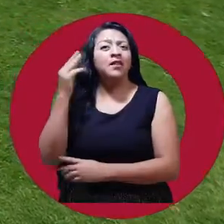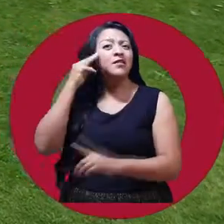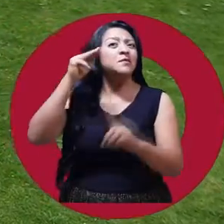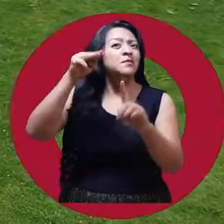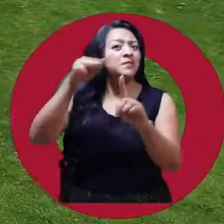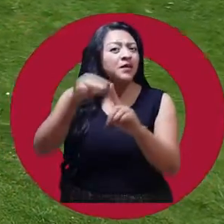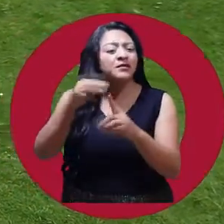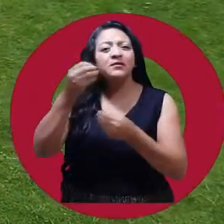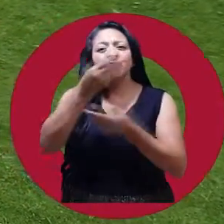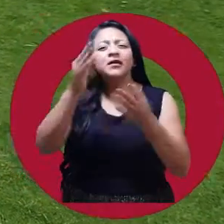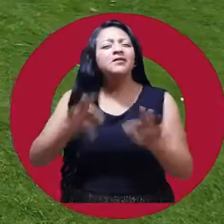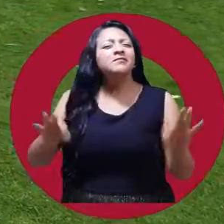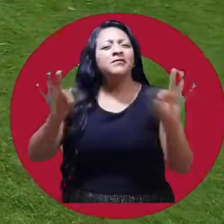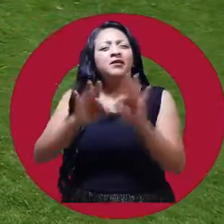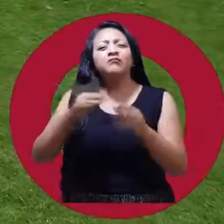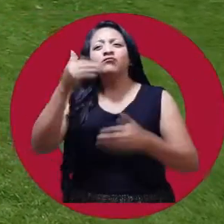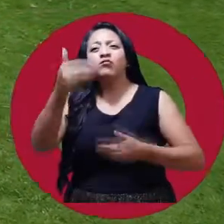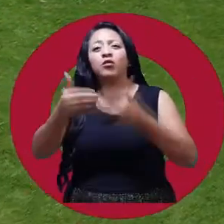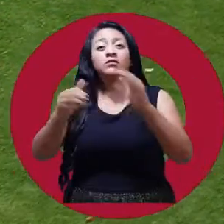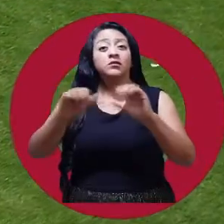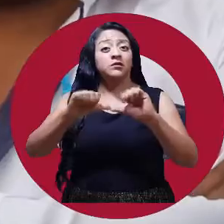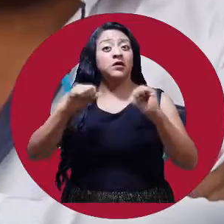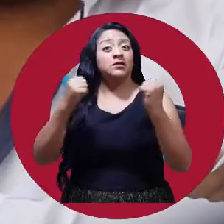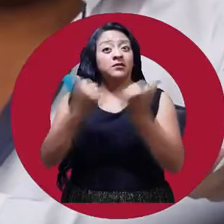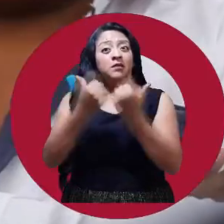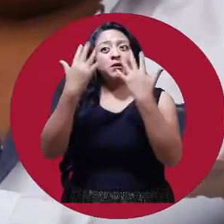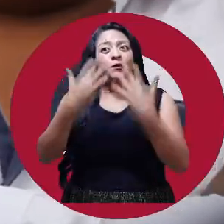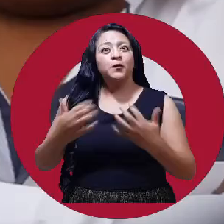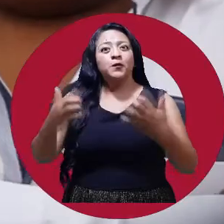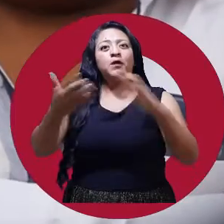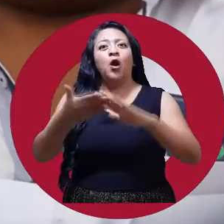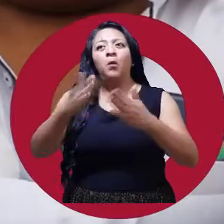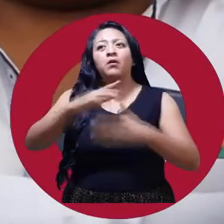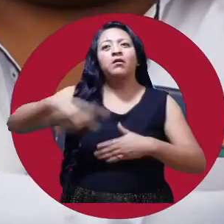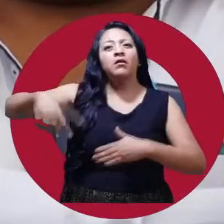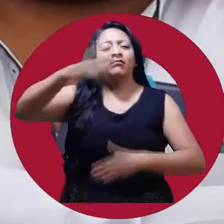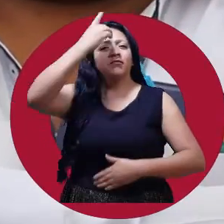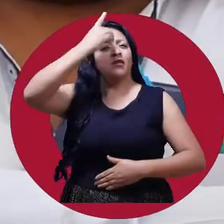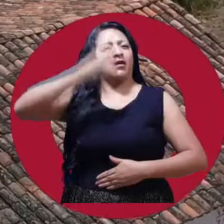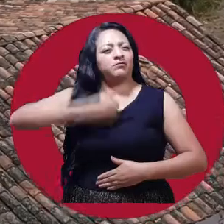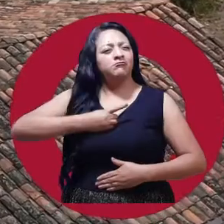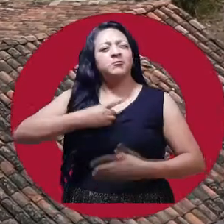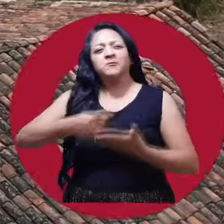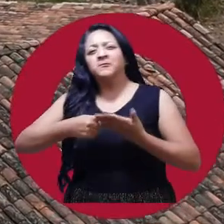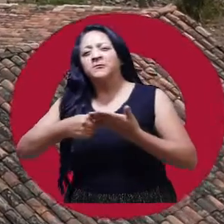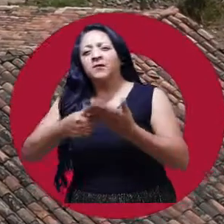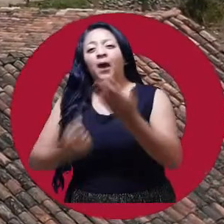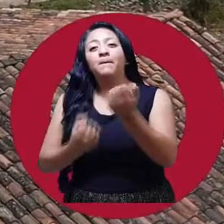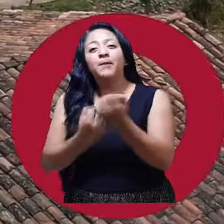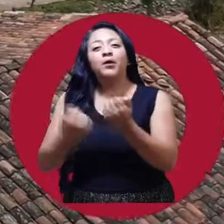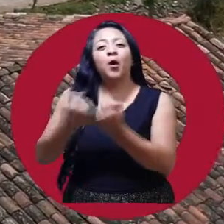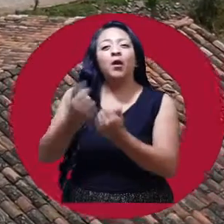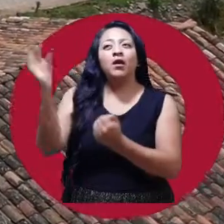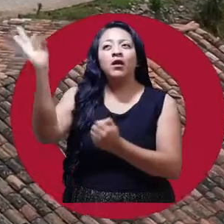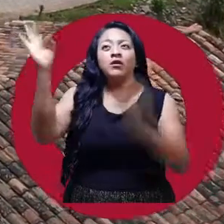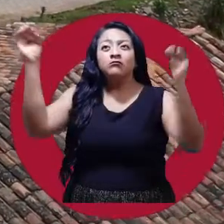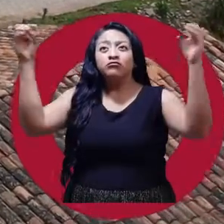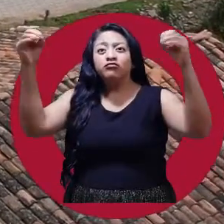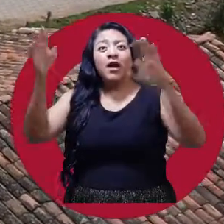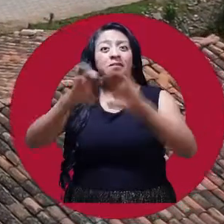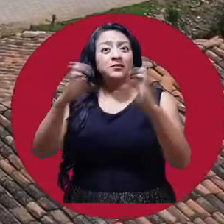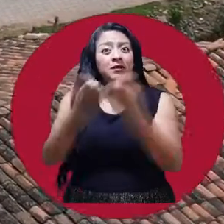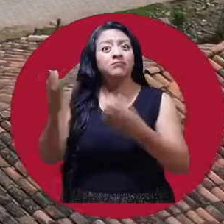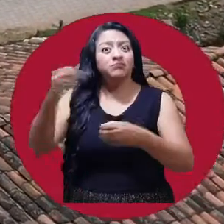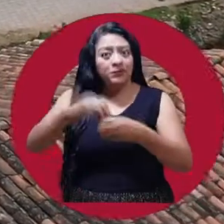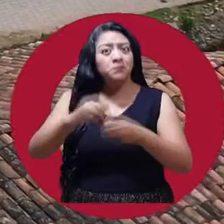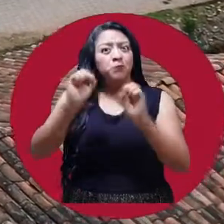respecto al proceso a seguir para que una comunidad en asamblea democrática pueda tomar decisiones y permitan definir el apoyo tanto en las luminarias para su estadio,